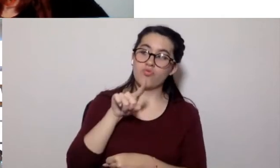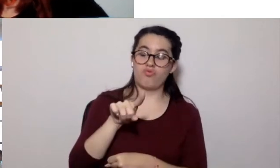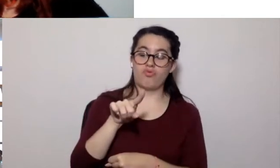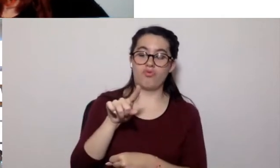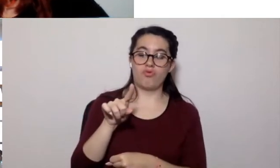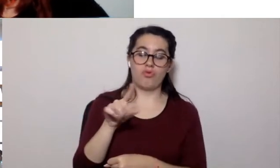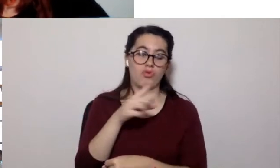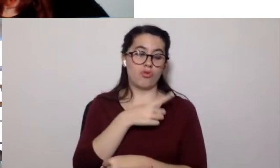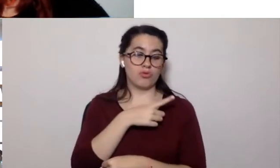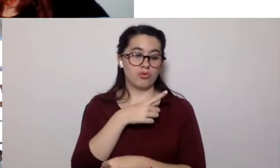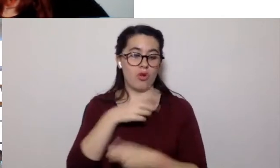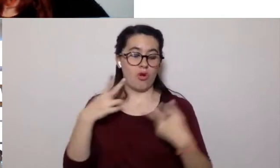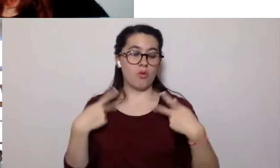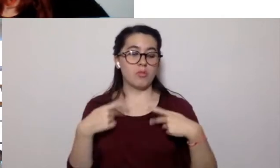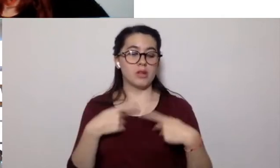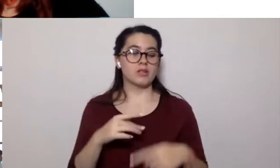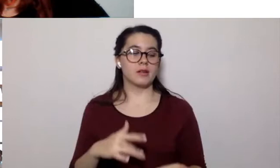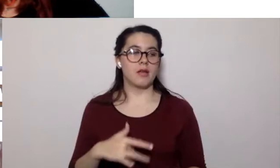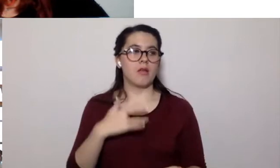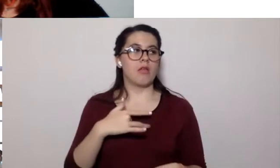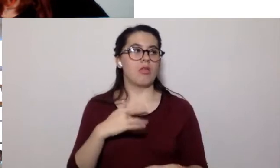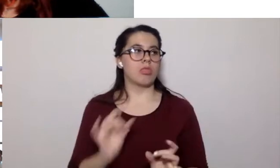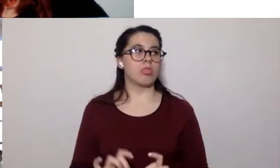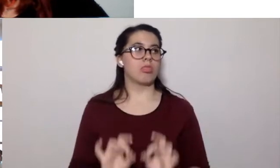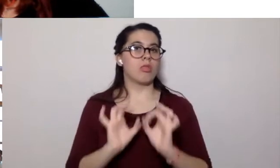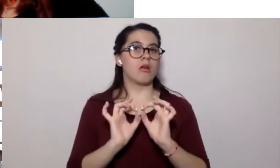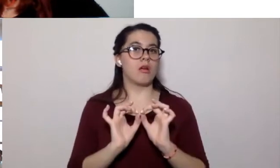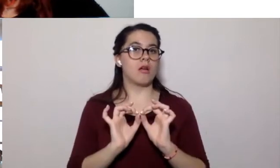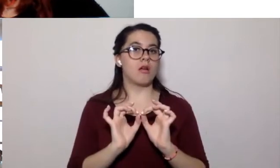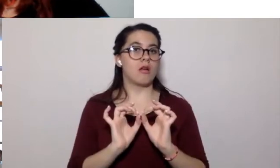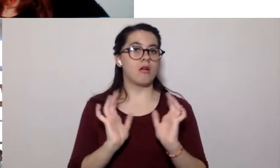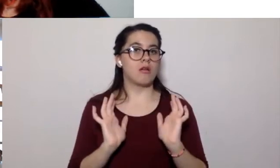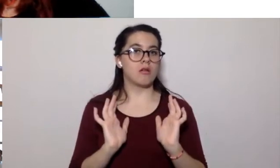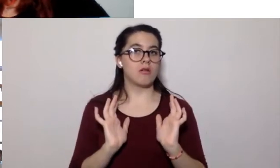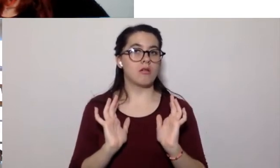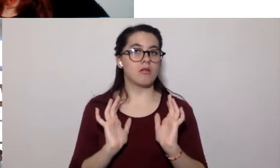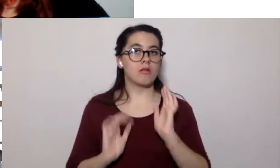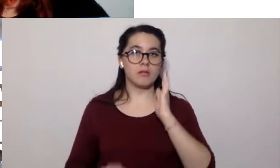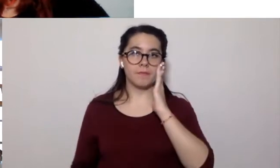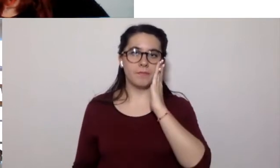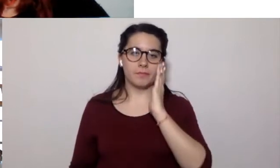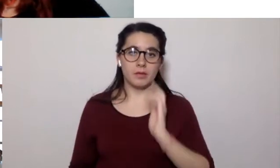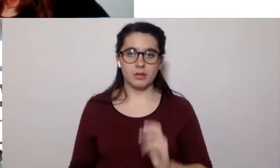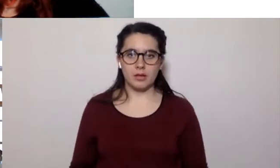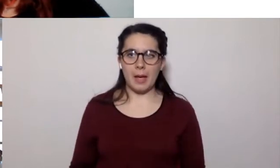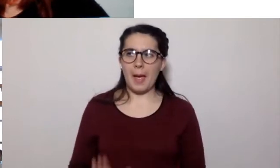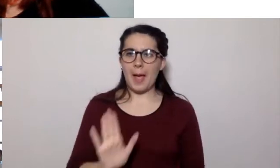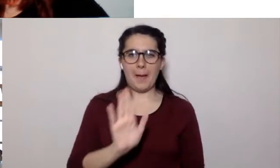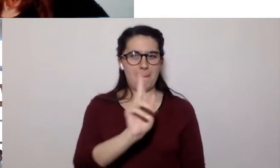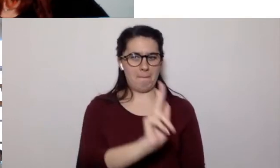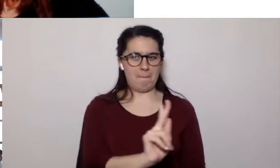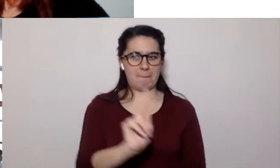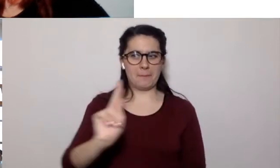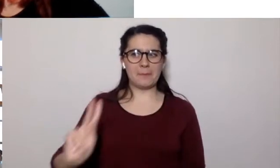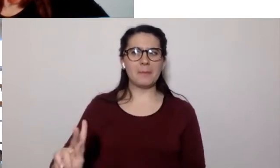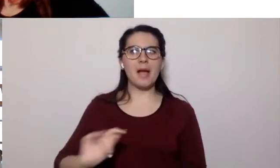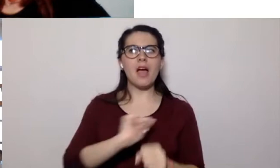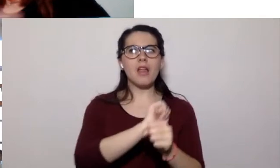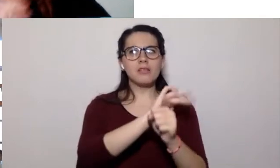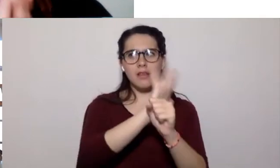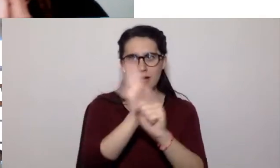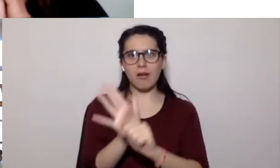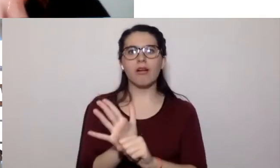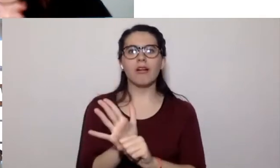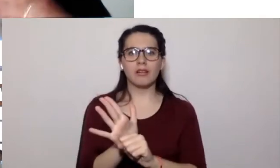provoca, hasta se parecen los síntomas físicos a los del coronavirus. Exacto. Puedes tener